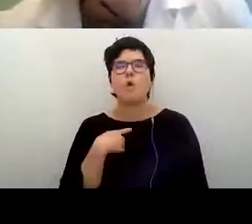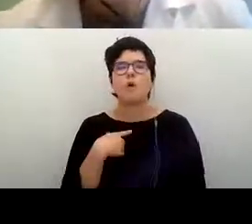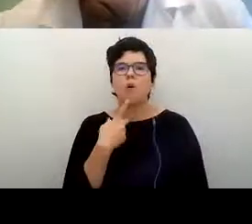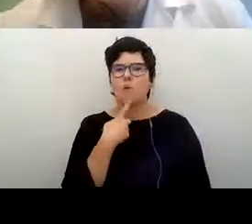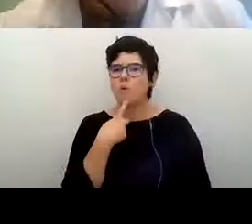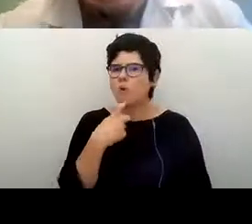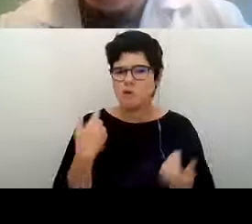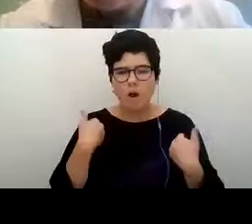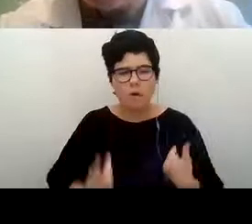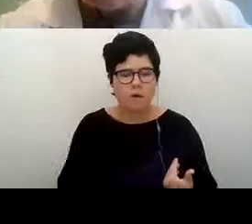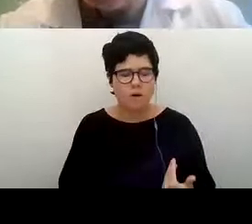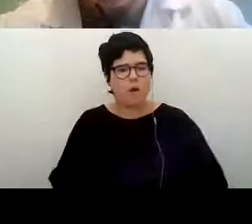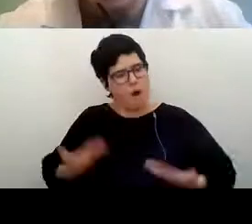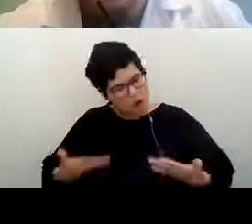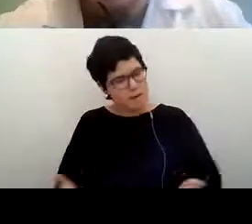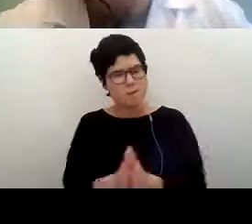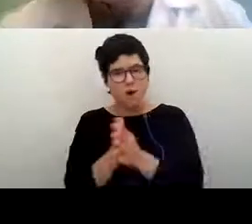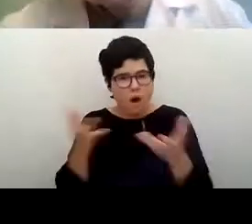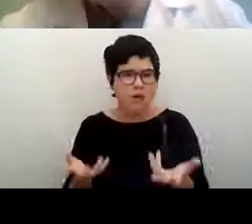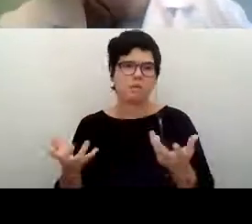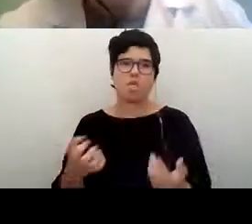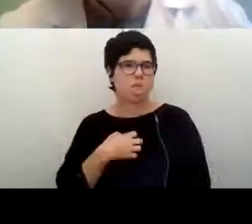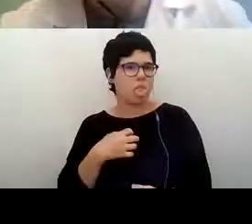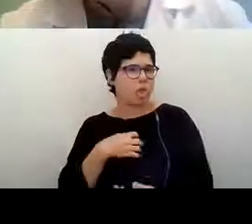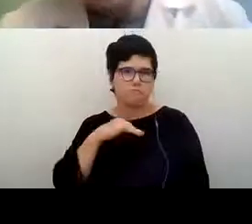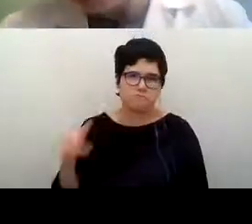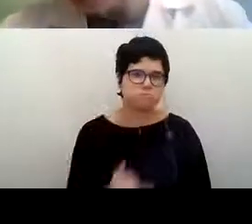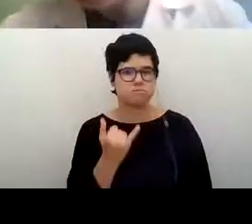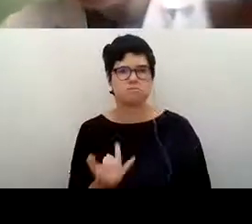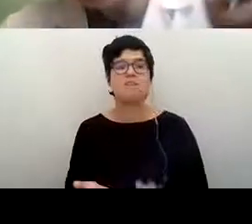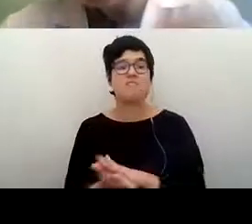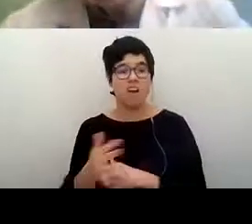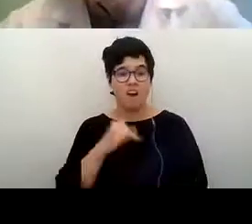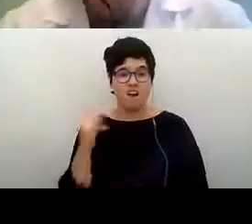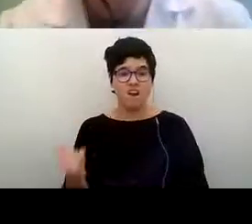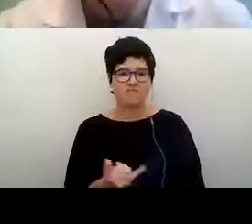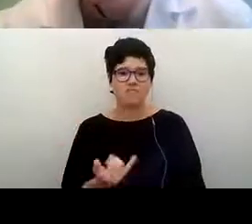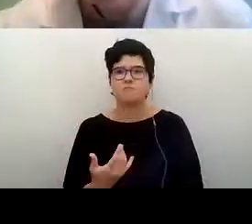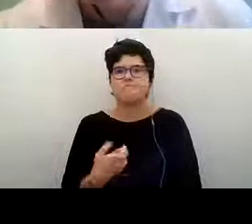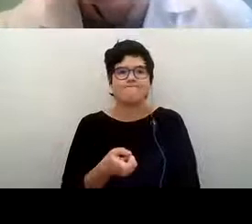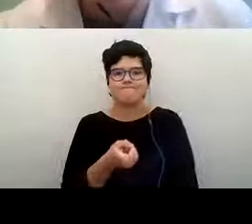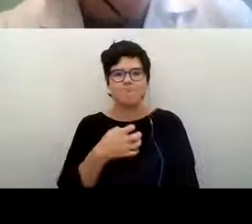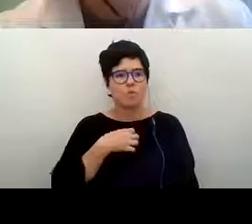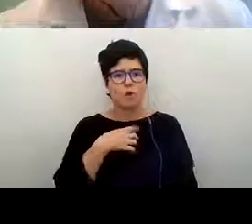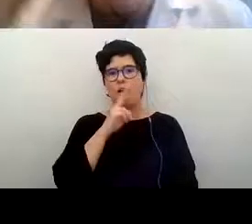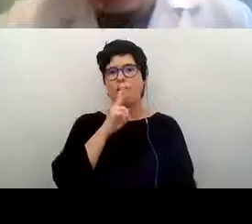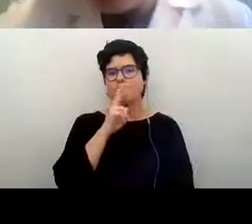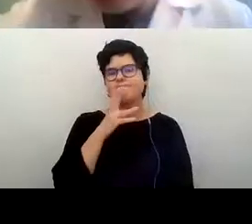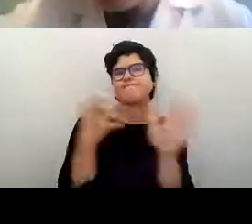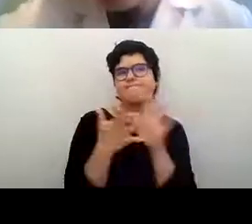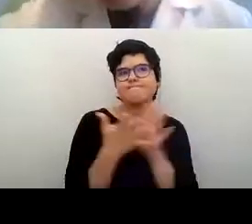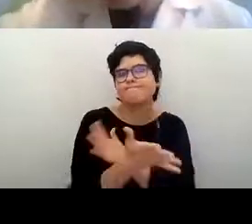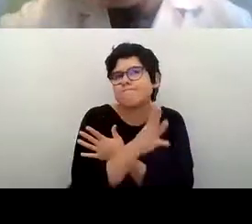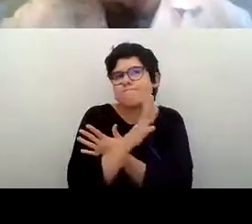cuerpo. A todas esas situaciones, a todo ese cansancio inexplicable, entre comillas, es a lo que llamamos astenia. Evidentemente